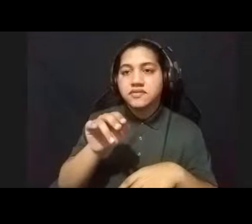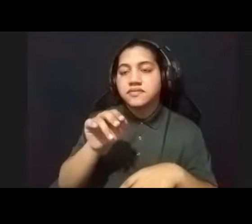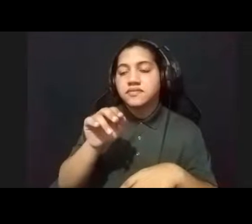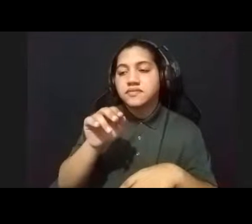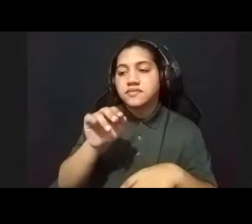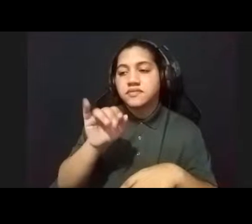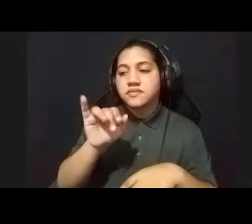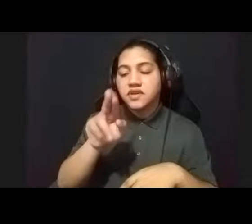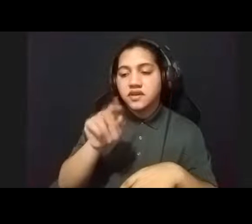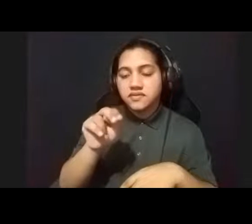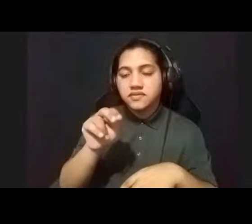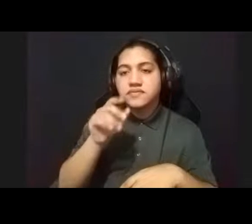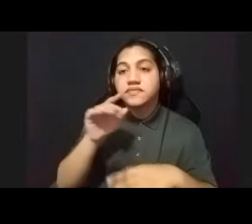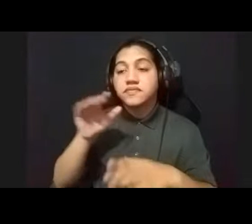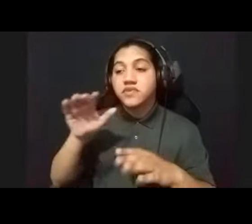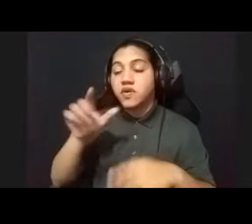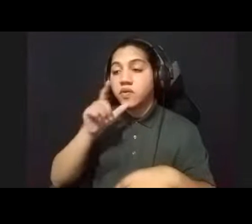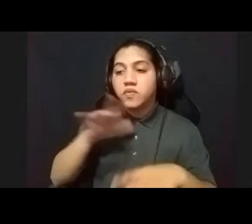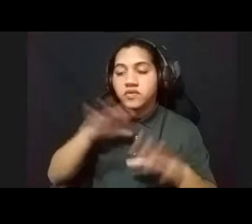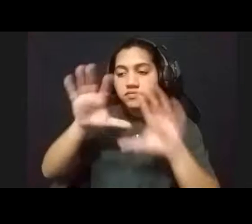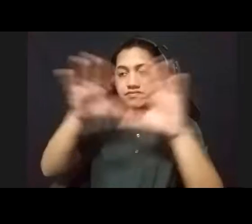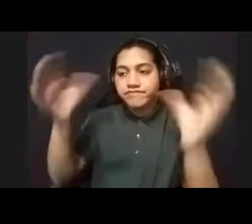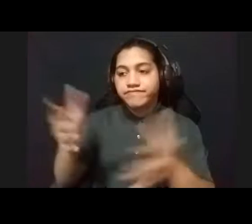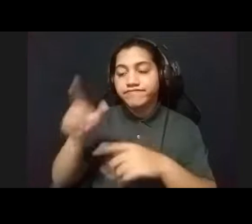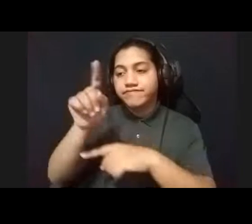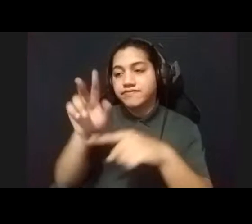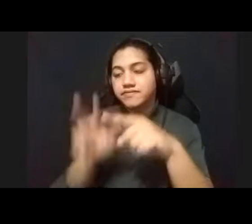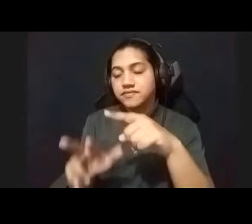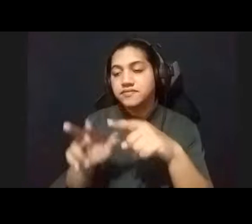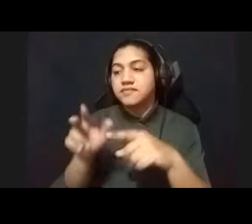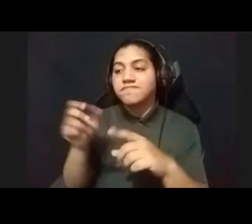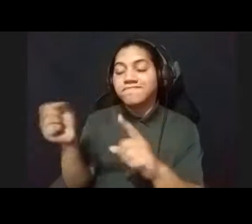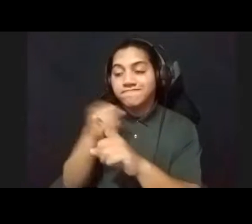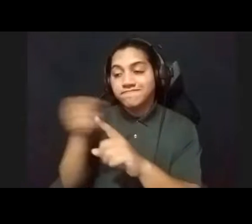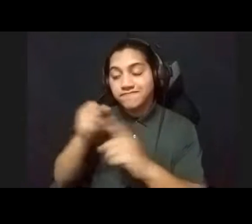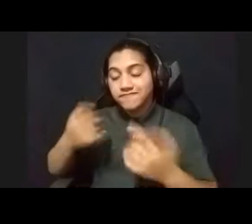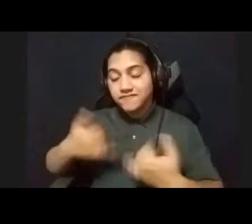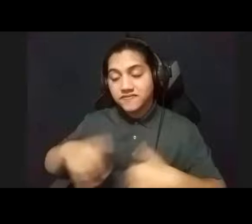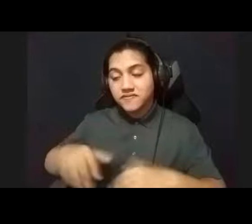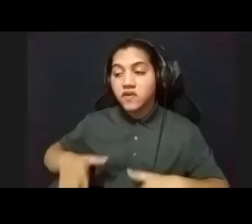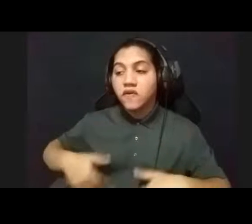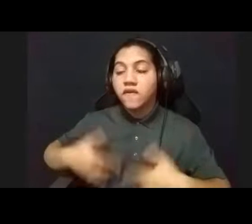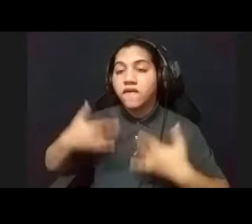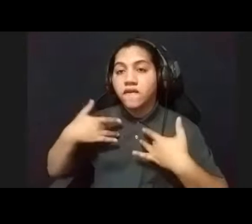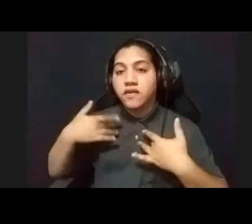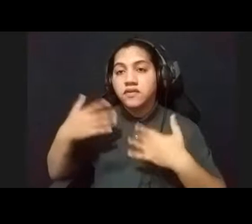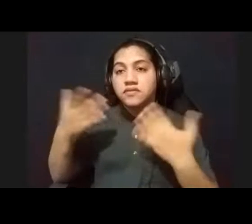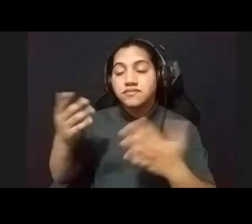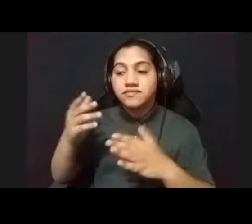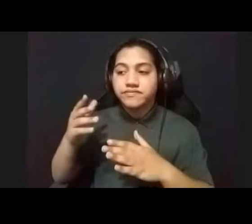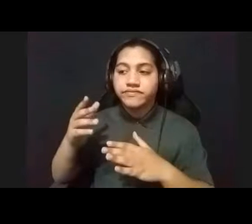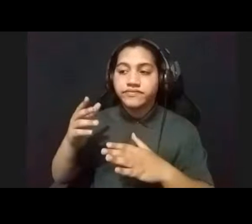de cada 3 mujeres experimenta violencia de una forma u otra a lo largo de su vida. La forma más común de